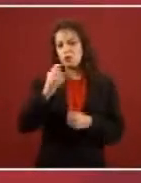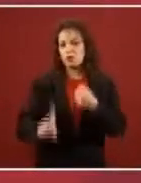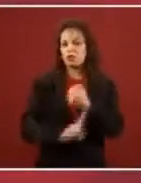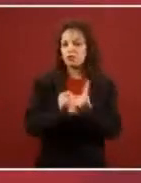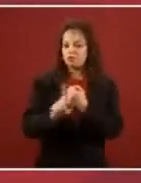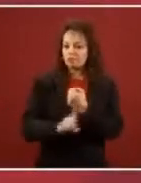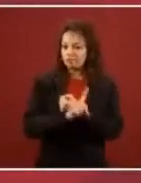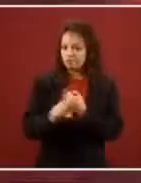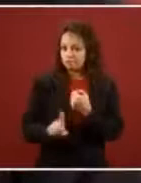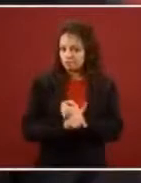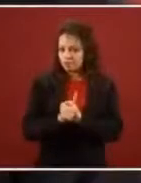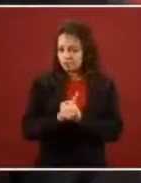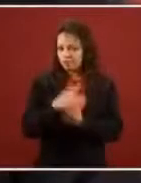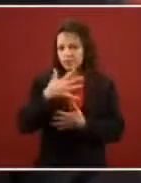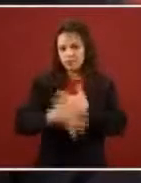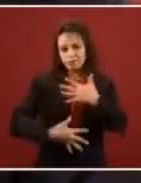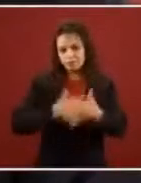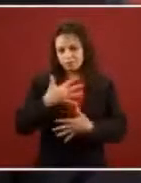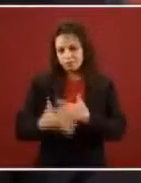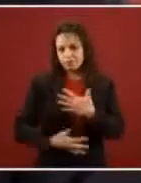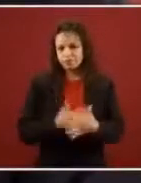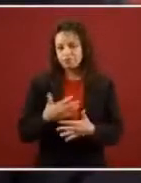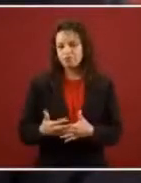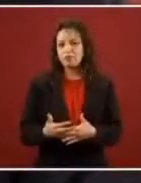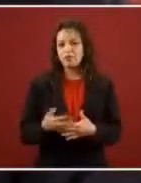las causas.